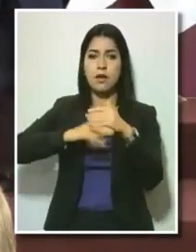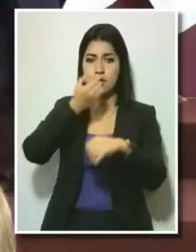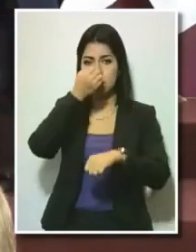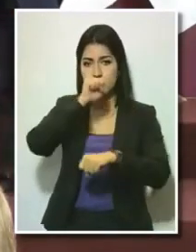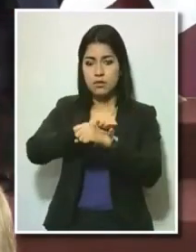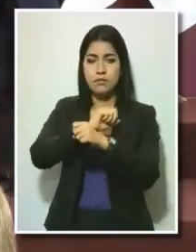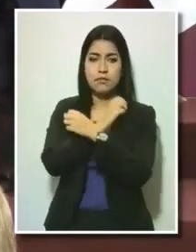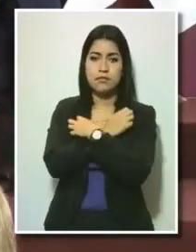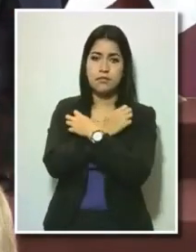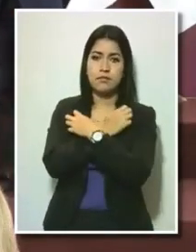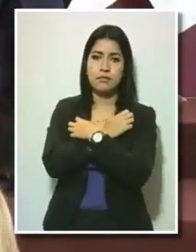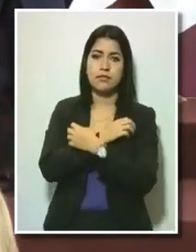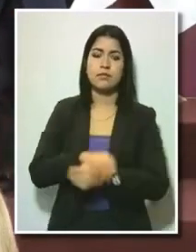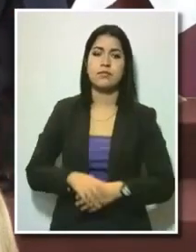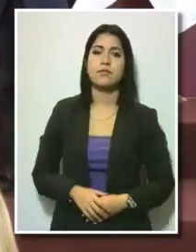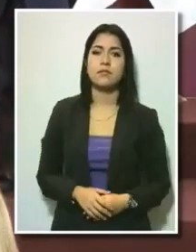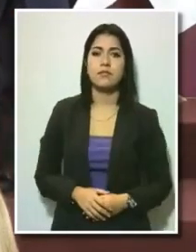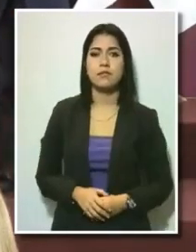Educación.